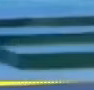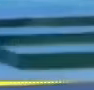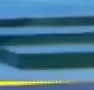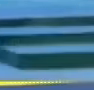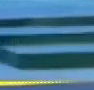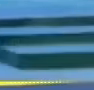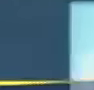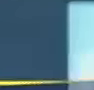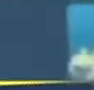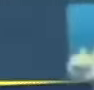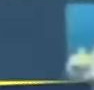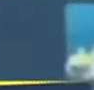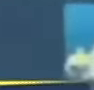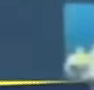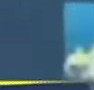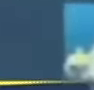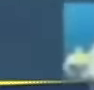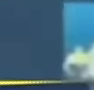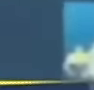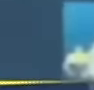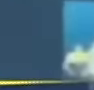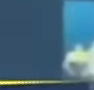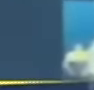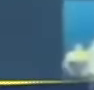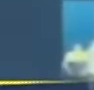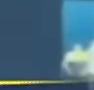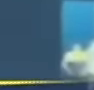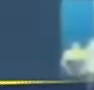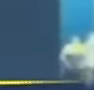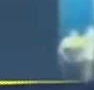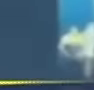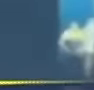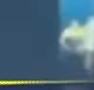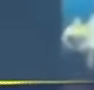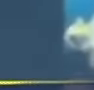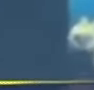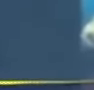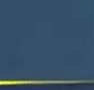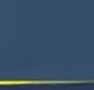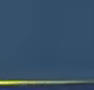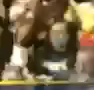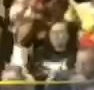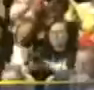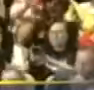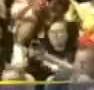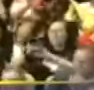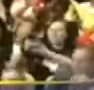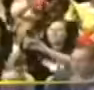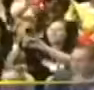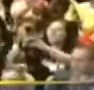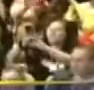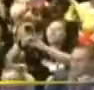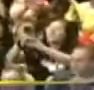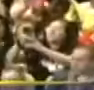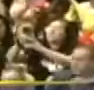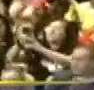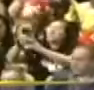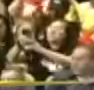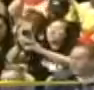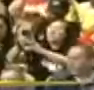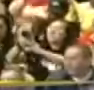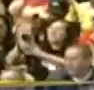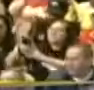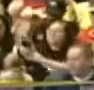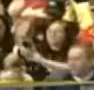a los ladrones de la ExxonMobil y a la embajadora gringa y al gobierno de los Estados Unidos. Excelente, bueno Jorge, te